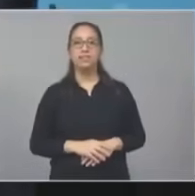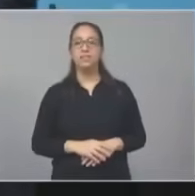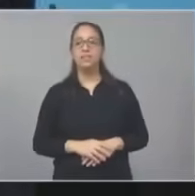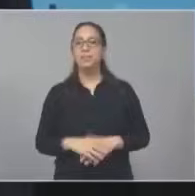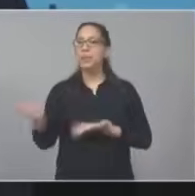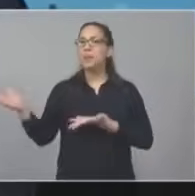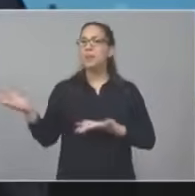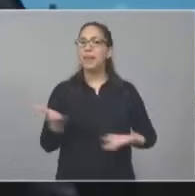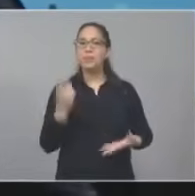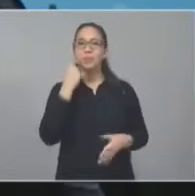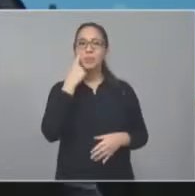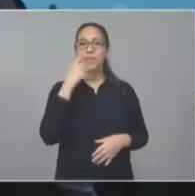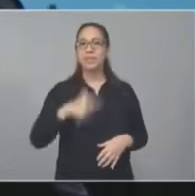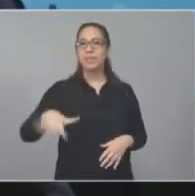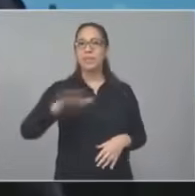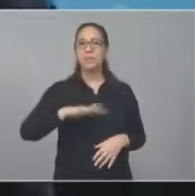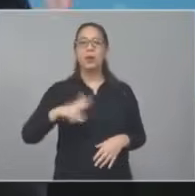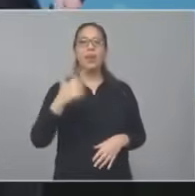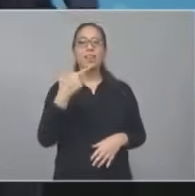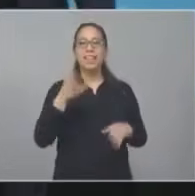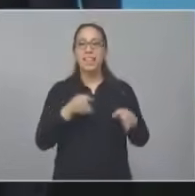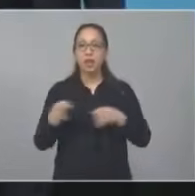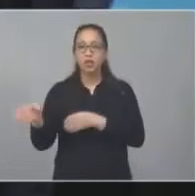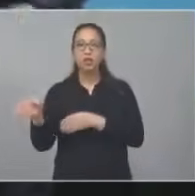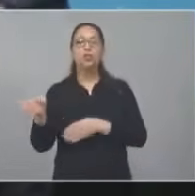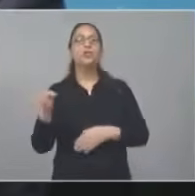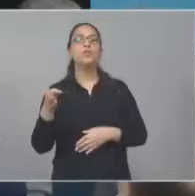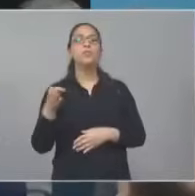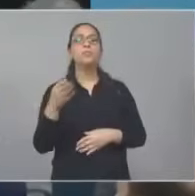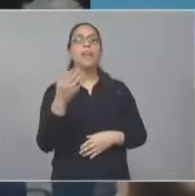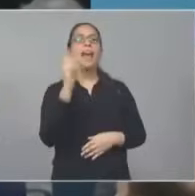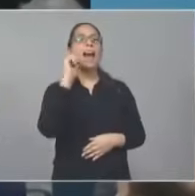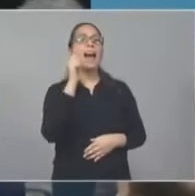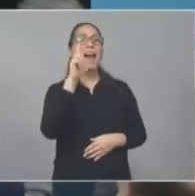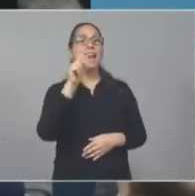Invitamos al municipio de Tres Arroyos, Pablo Humberto Garate.